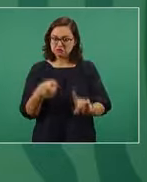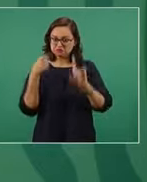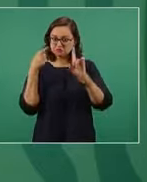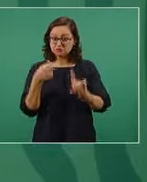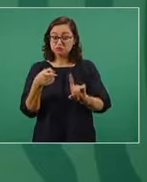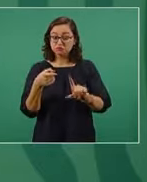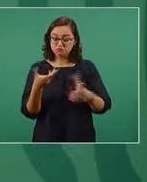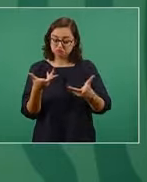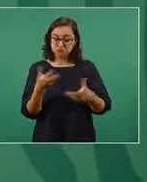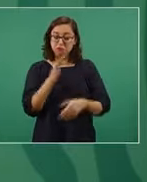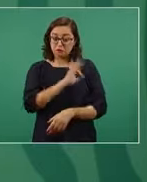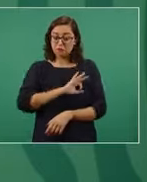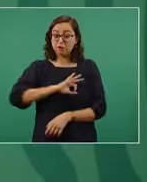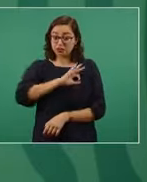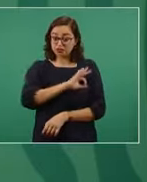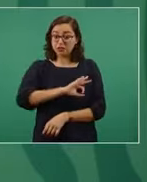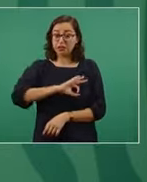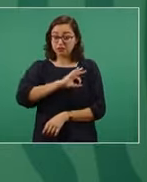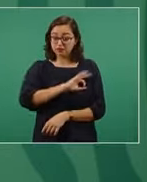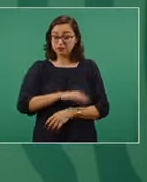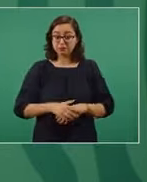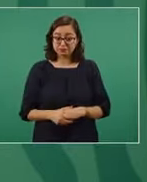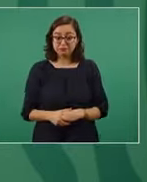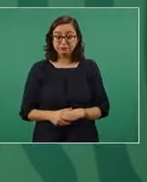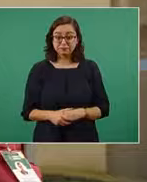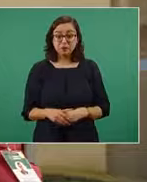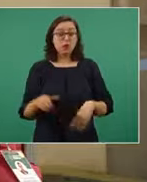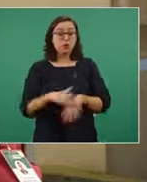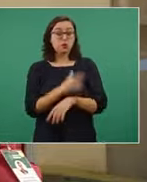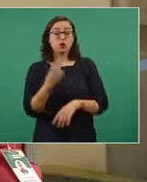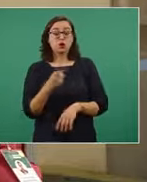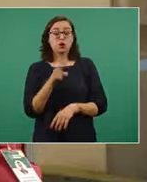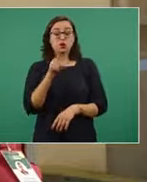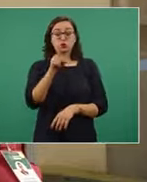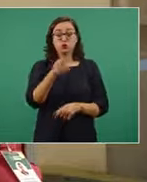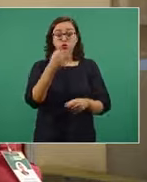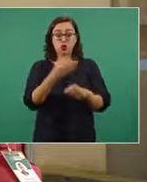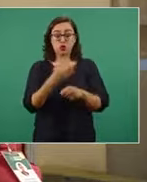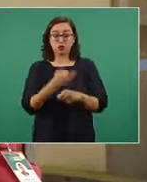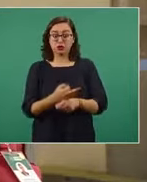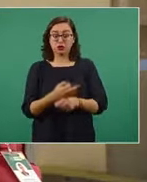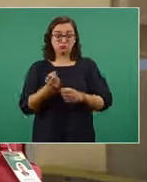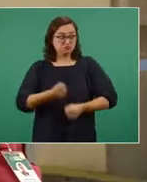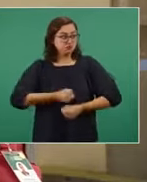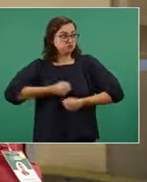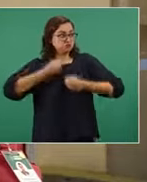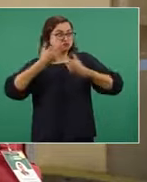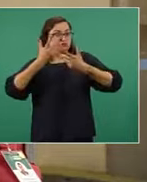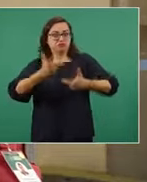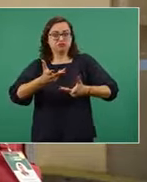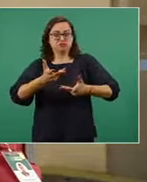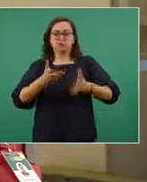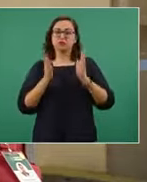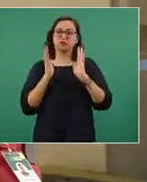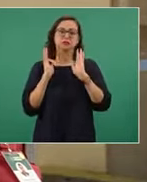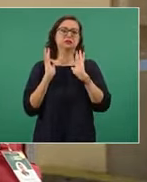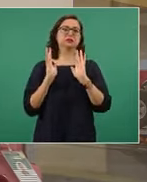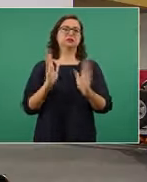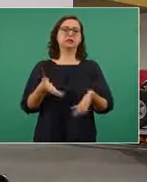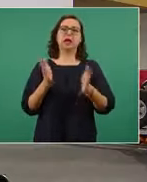Eso ya es una contribución importante al movimiento que tú